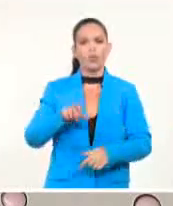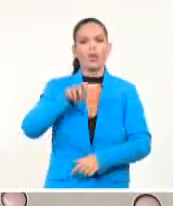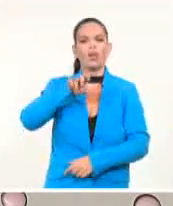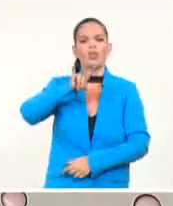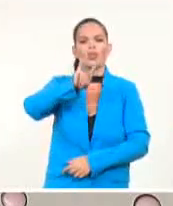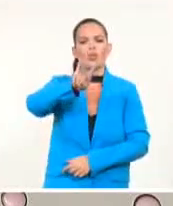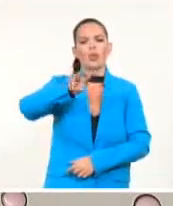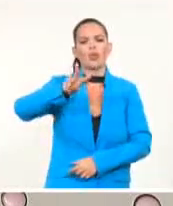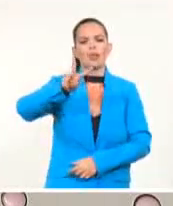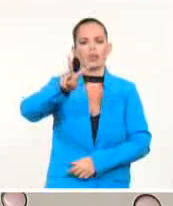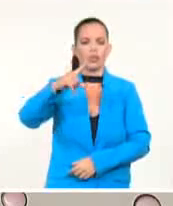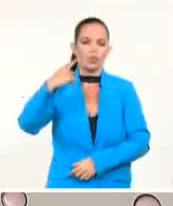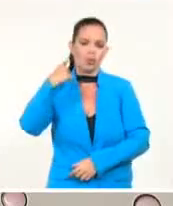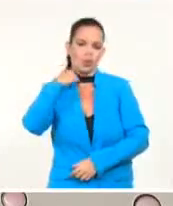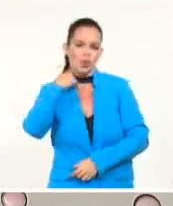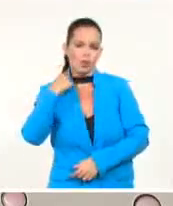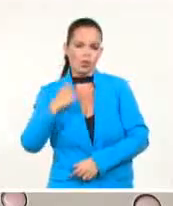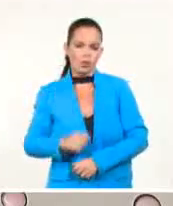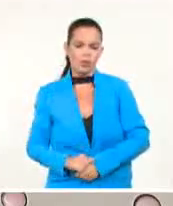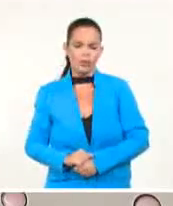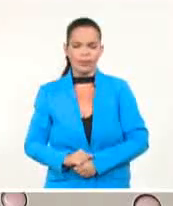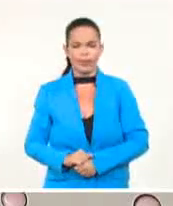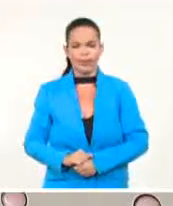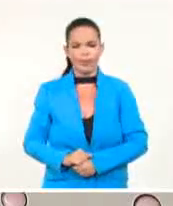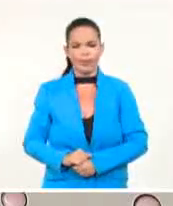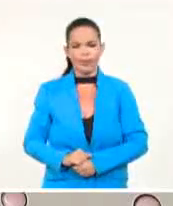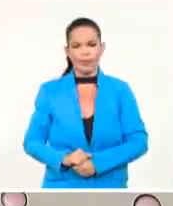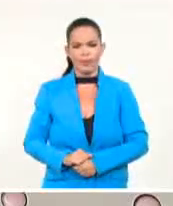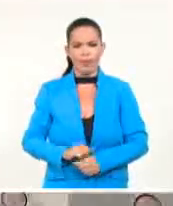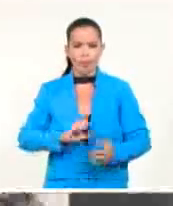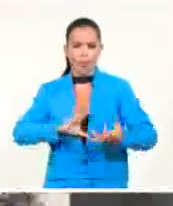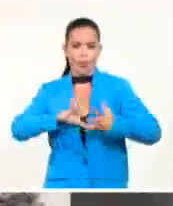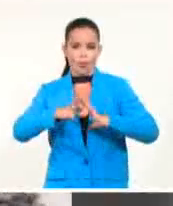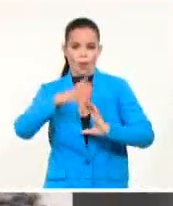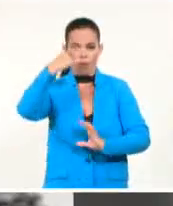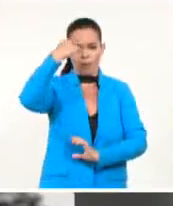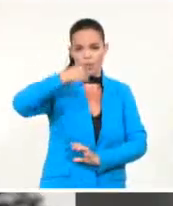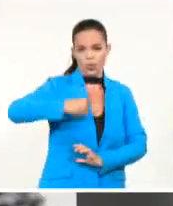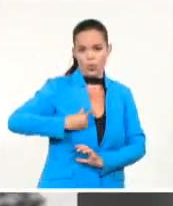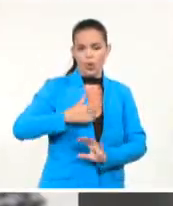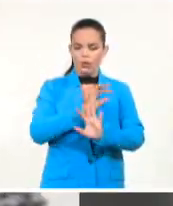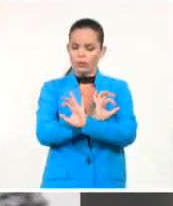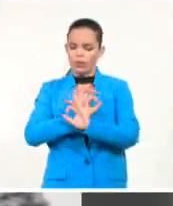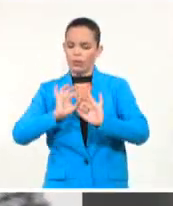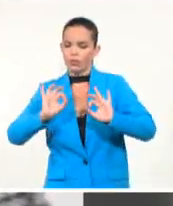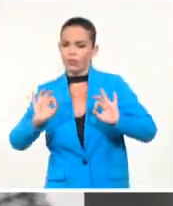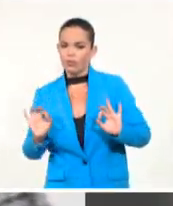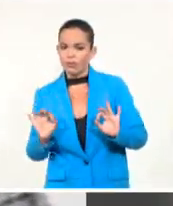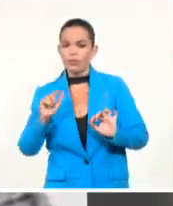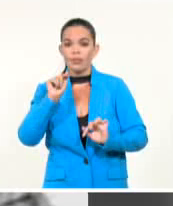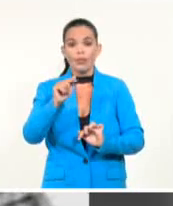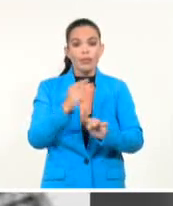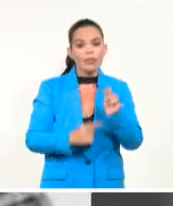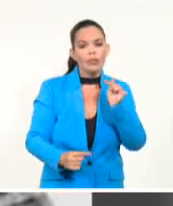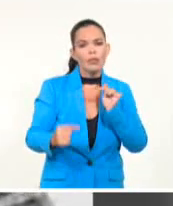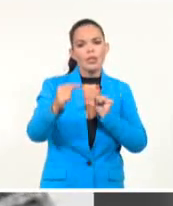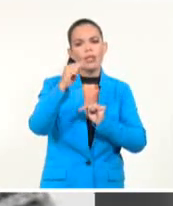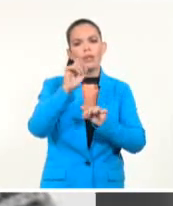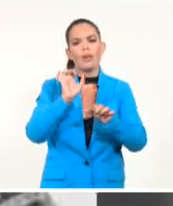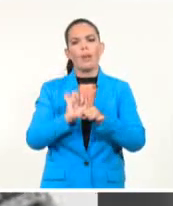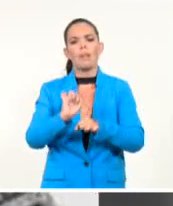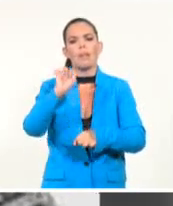más originales artífices de la plástica cubana. Su estilo personal y versatilidad lo han llevado a posicionarse como uno de los